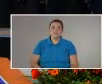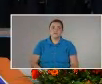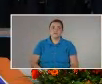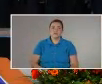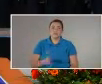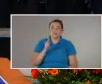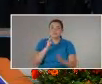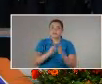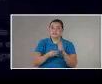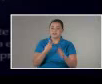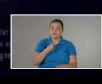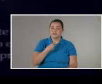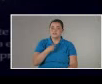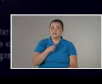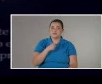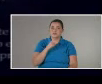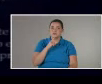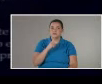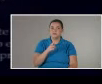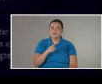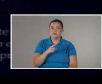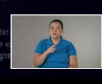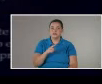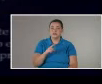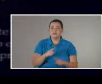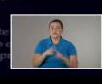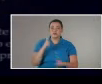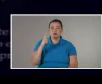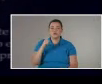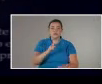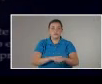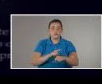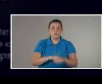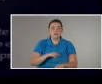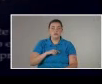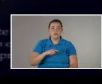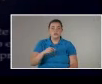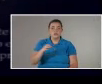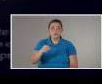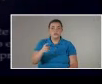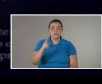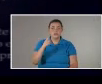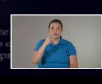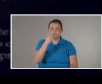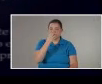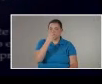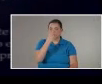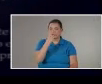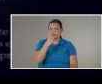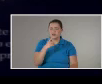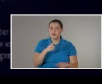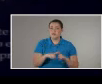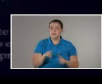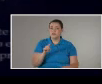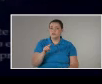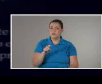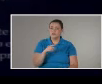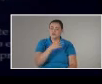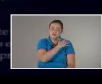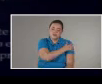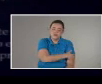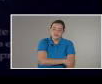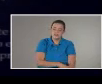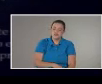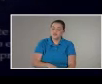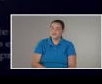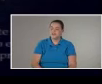Mire qué lindo esto, hermano. Salmo 30: porque por un momento será su ira, pero su favor dura toda la